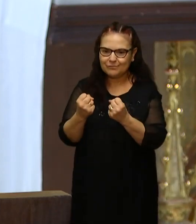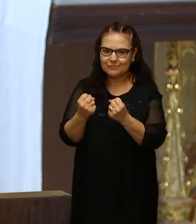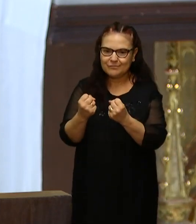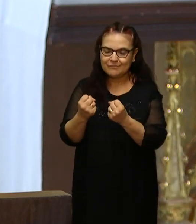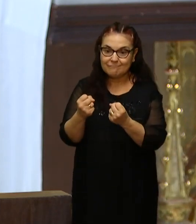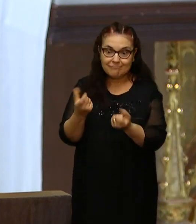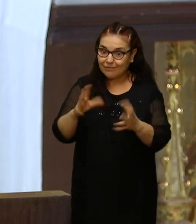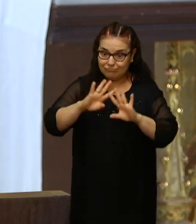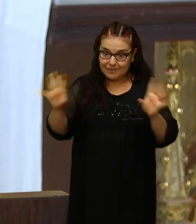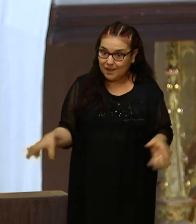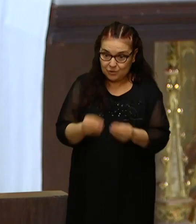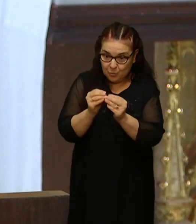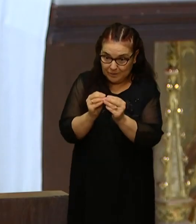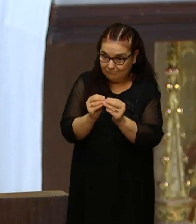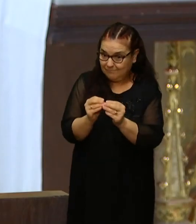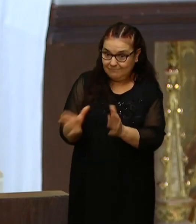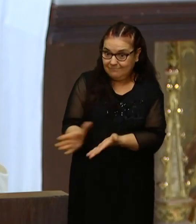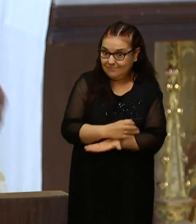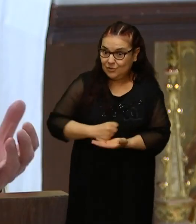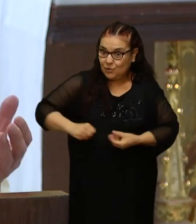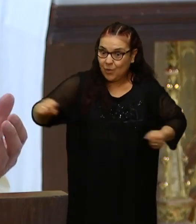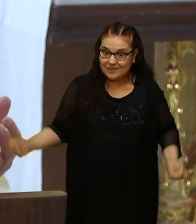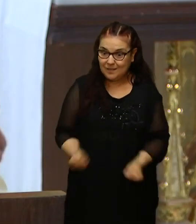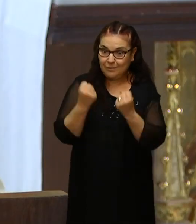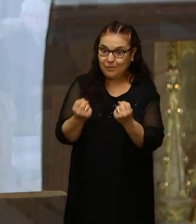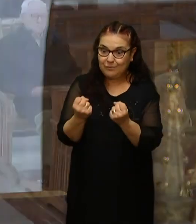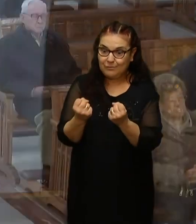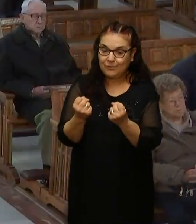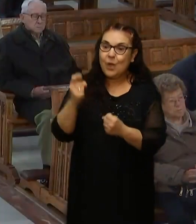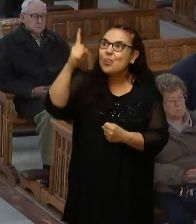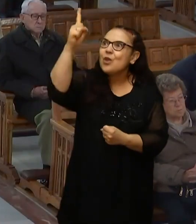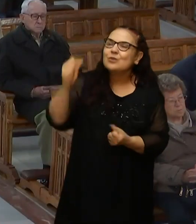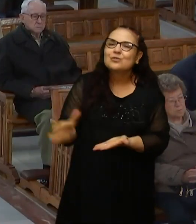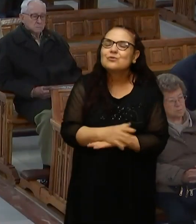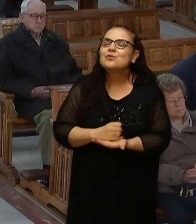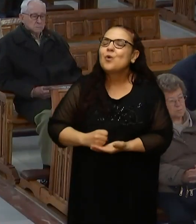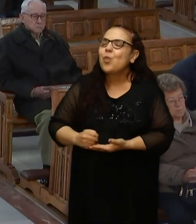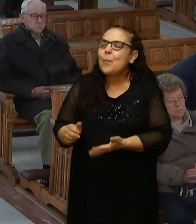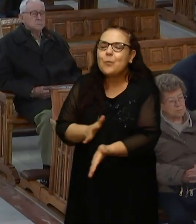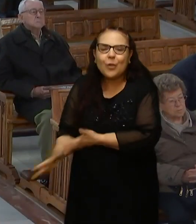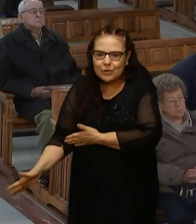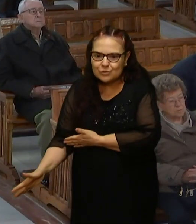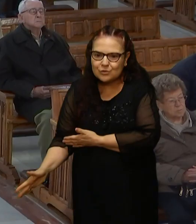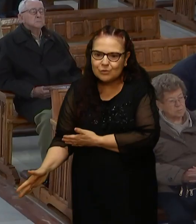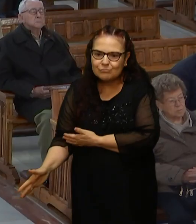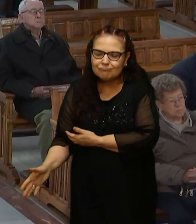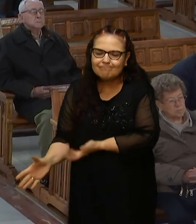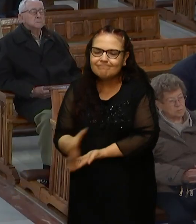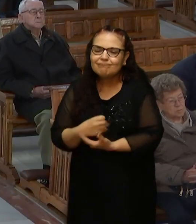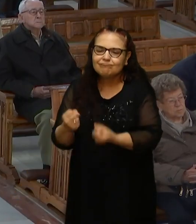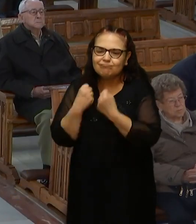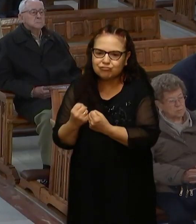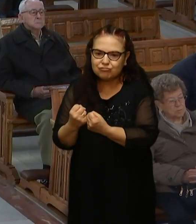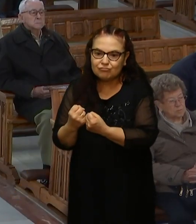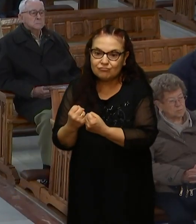Es el resumen de toda la salvación. El Dios Todopoderoso se despoja de su